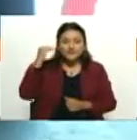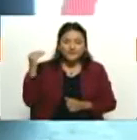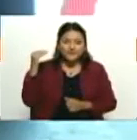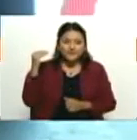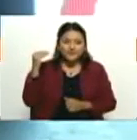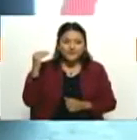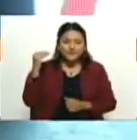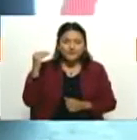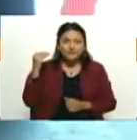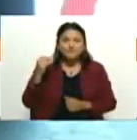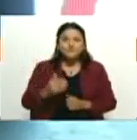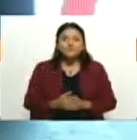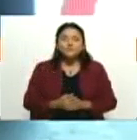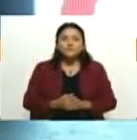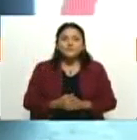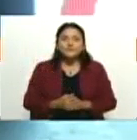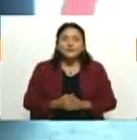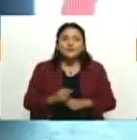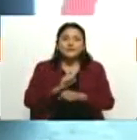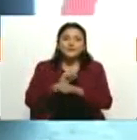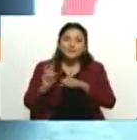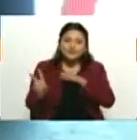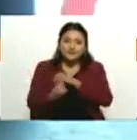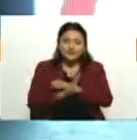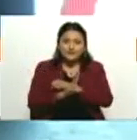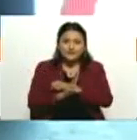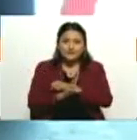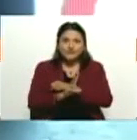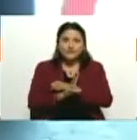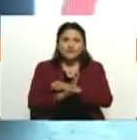hermano, de San Vicente y las Granadinas,